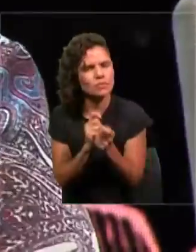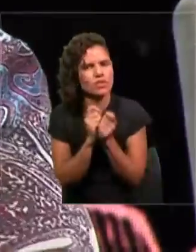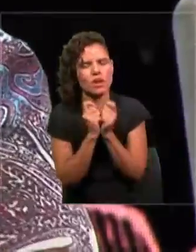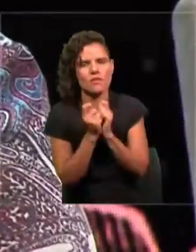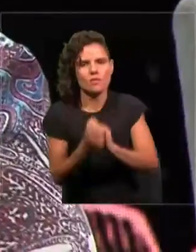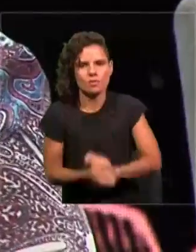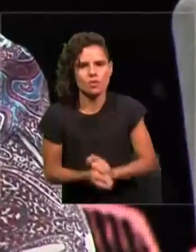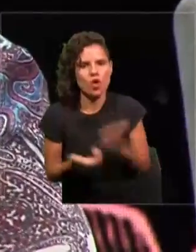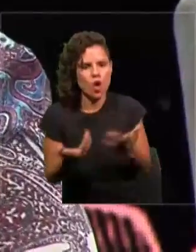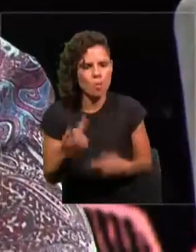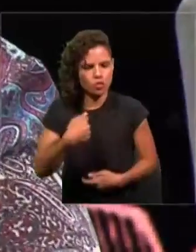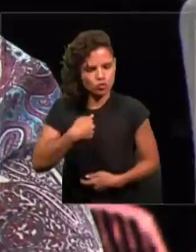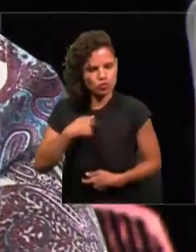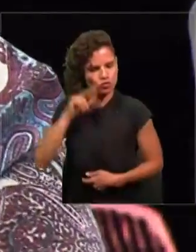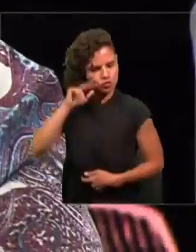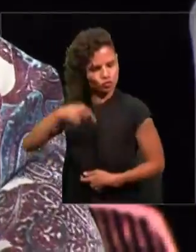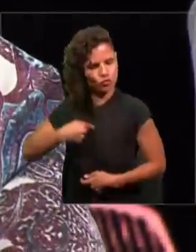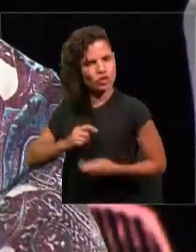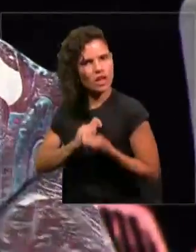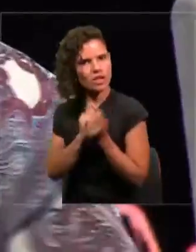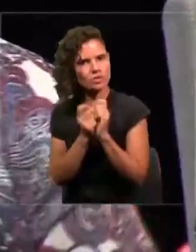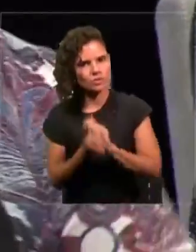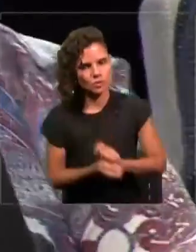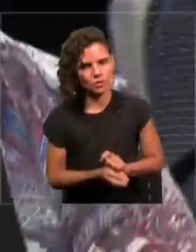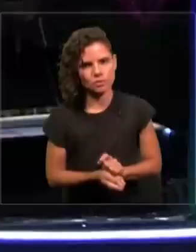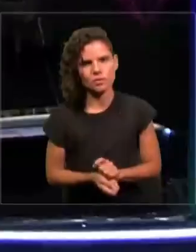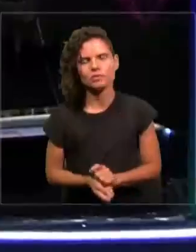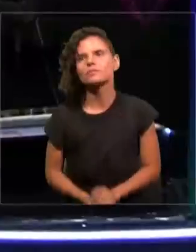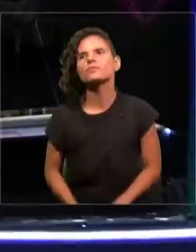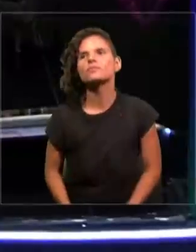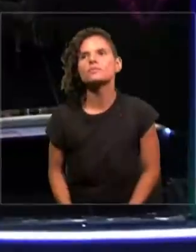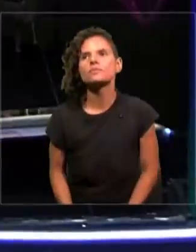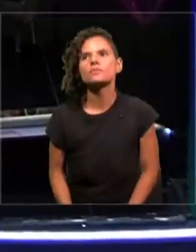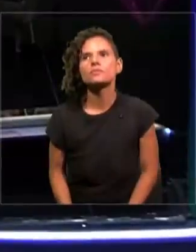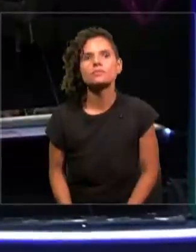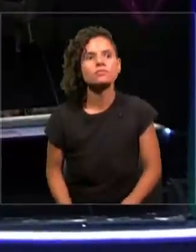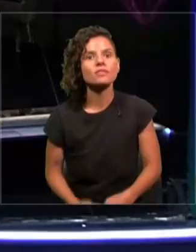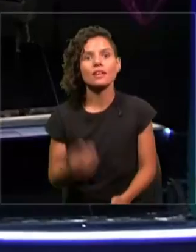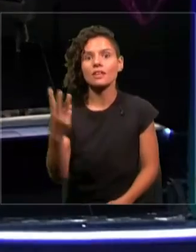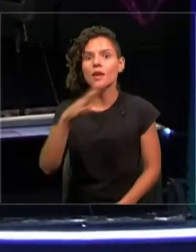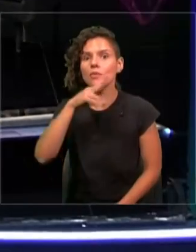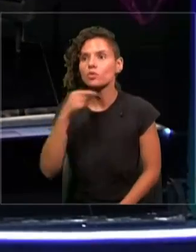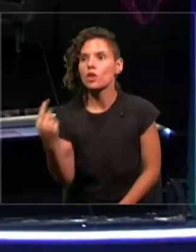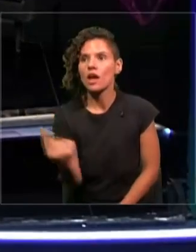cómo nos transformamos. Van der Kauno, 3 minutos. Fernando.